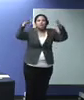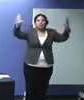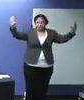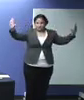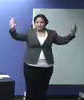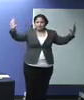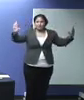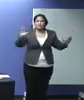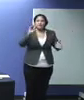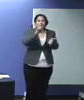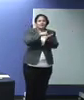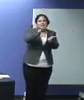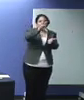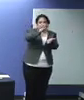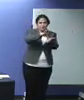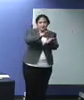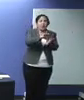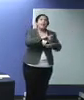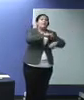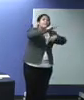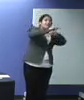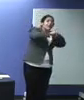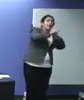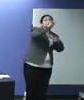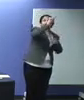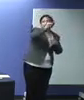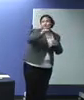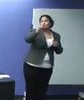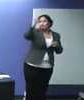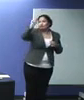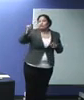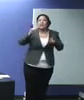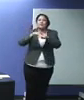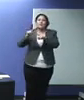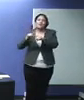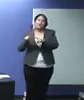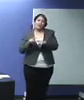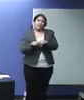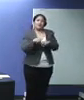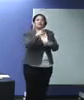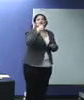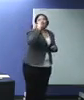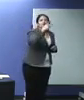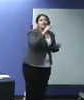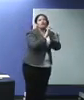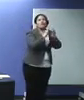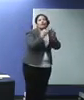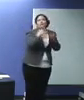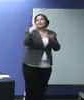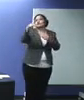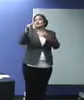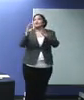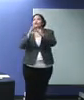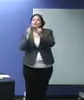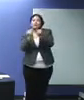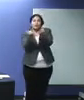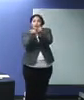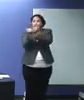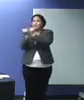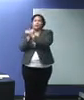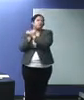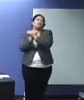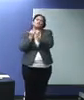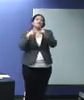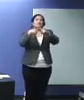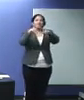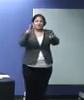de la discapacidad, dado que cada país y cada disciplina tenía como sus propias definiciones. Entonces, digamos que ha